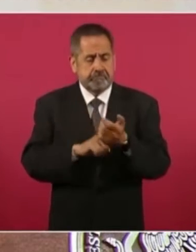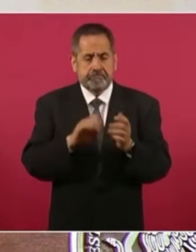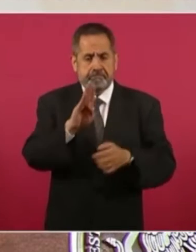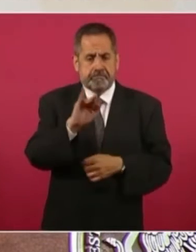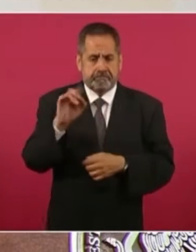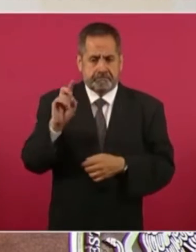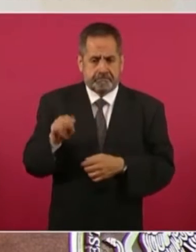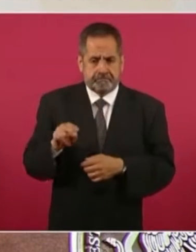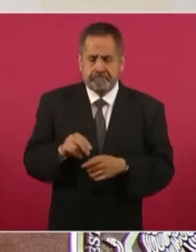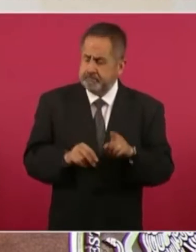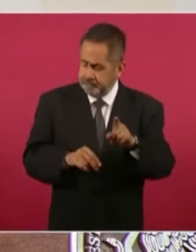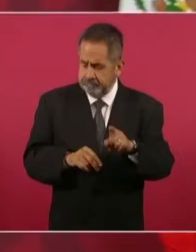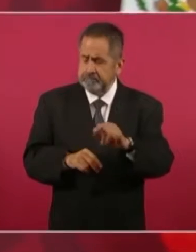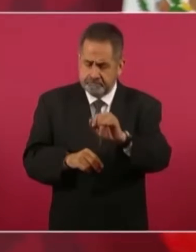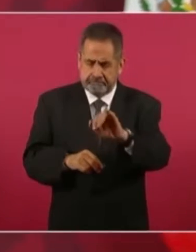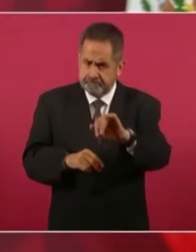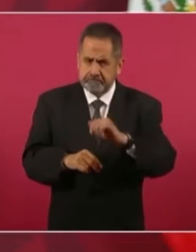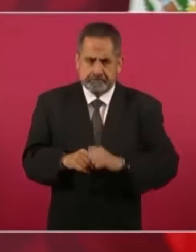y que